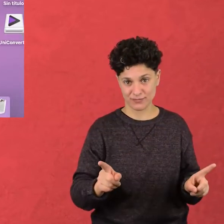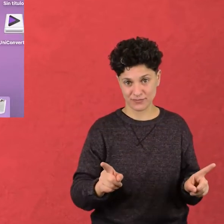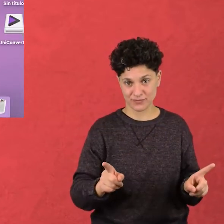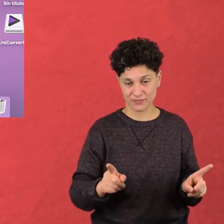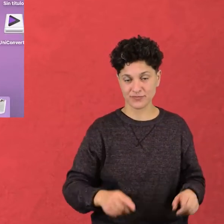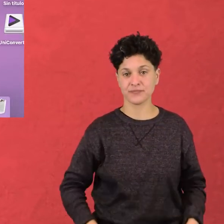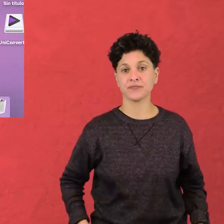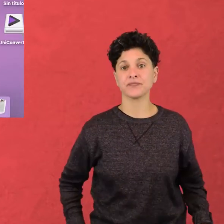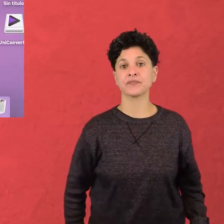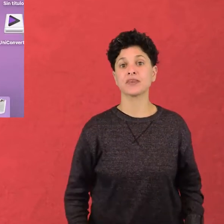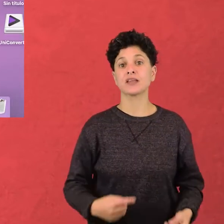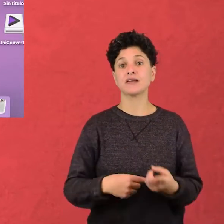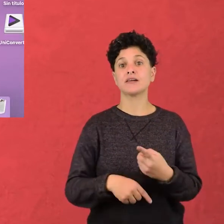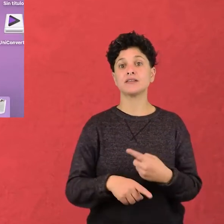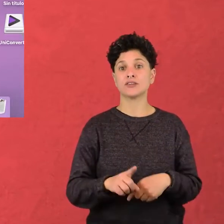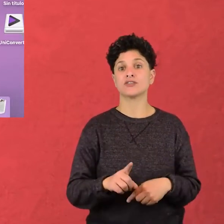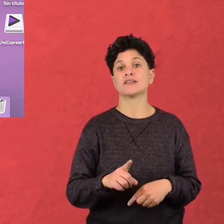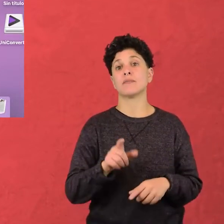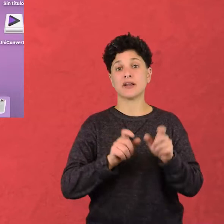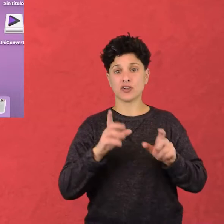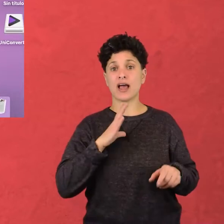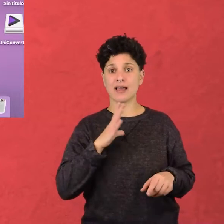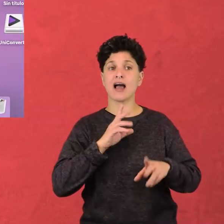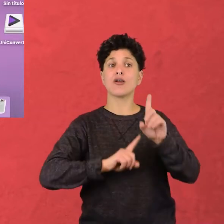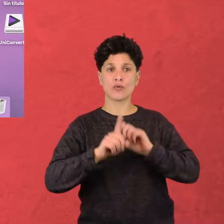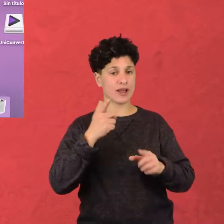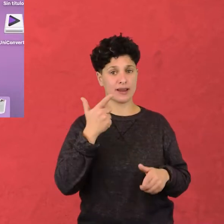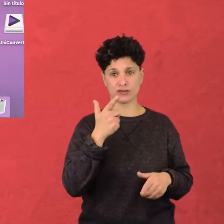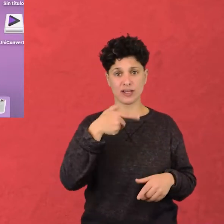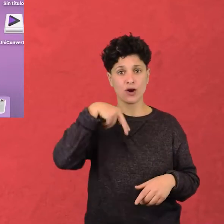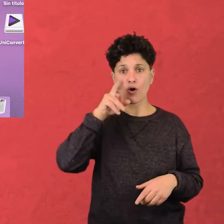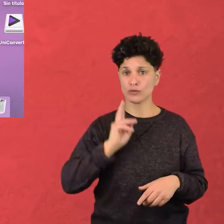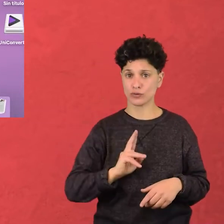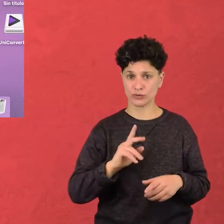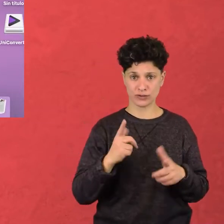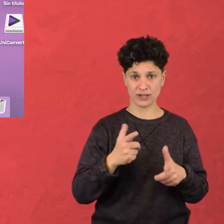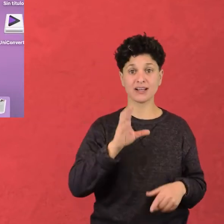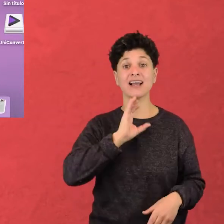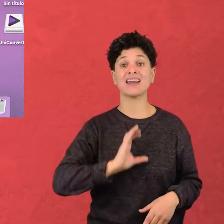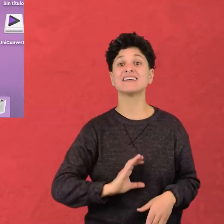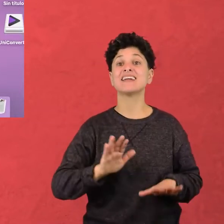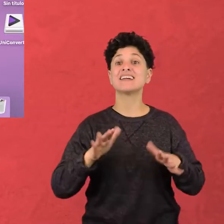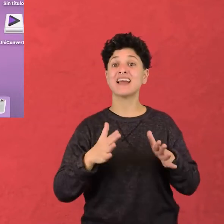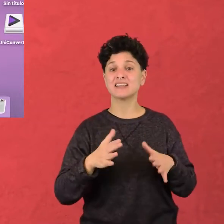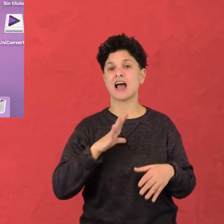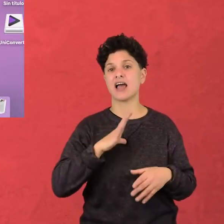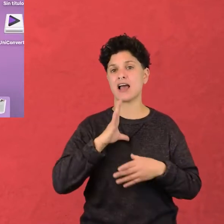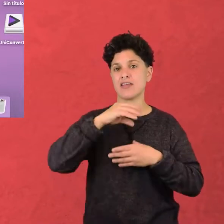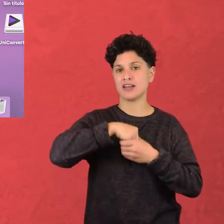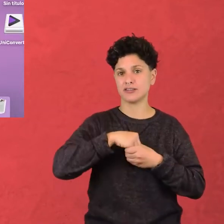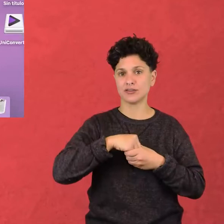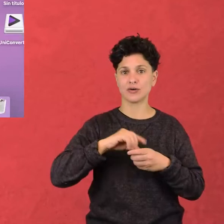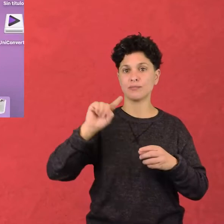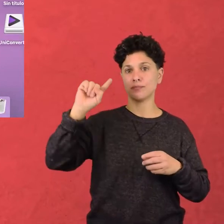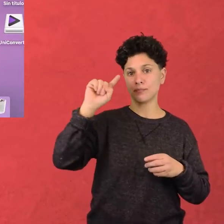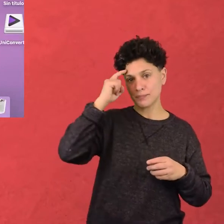hay personas básicamente que no tienen reglas de conducta. ¿Qué es tener carácter? Es tener principios, máximas de conducta que no